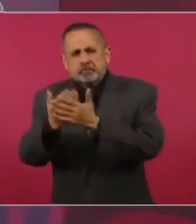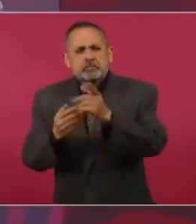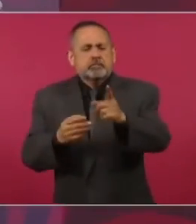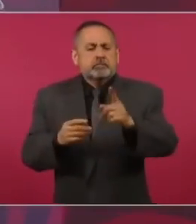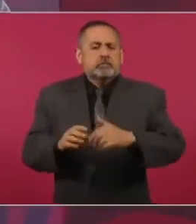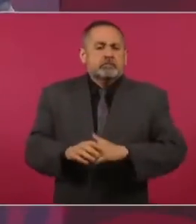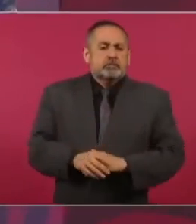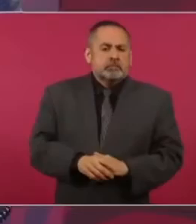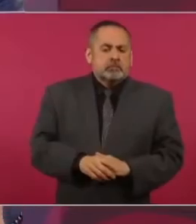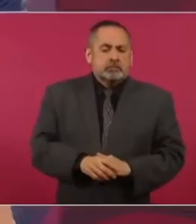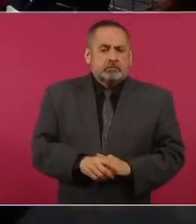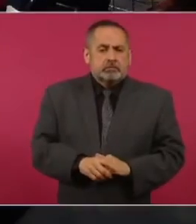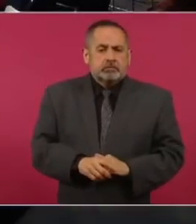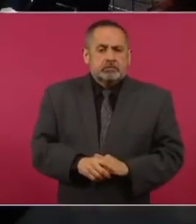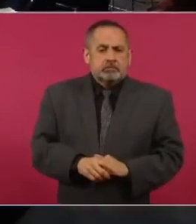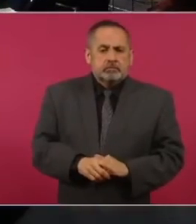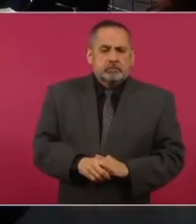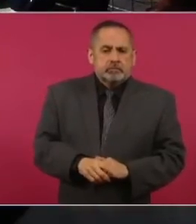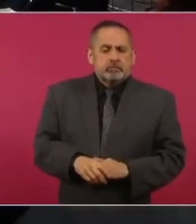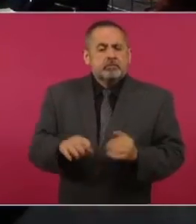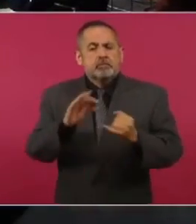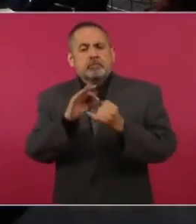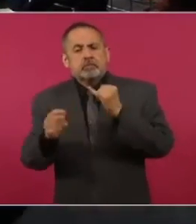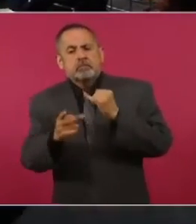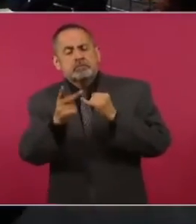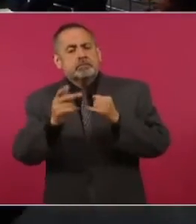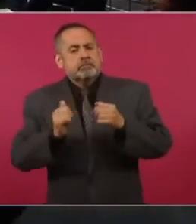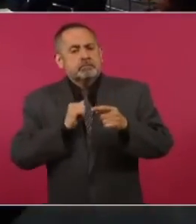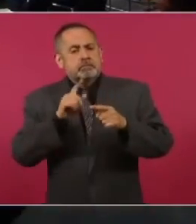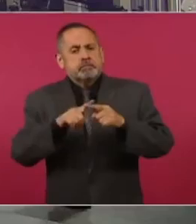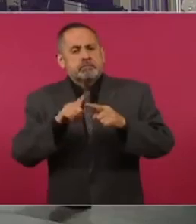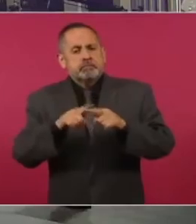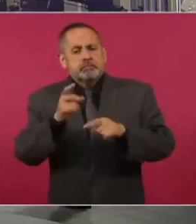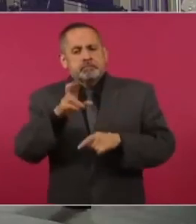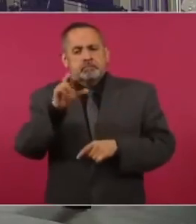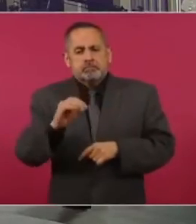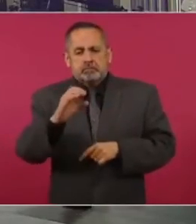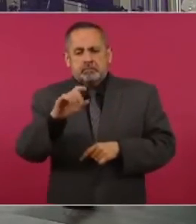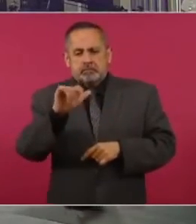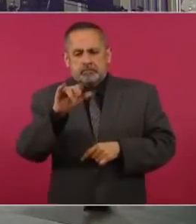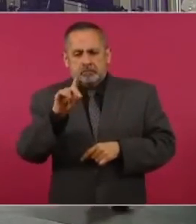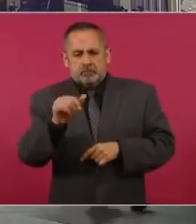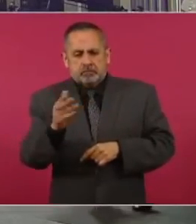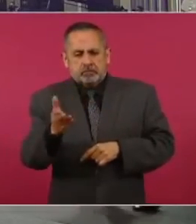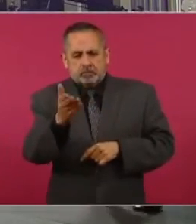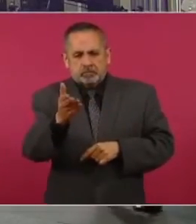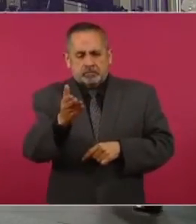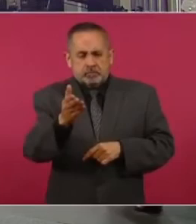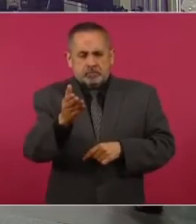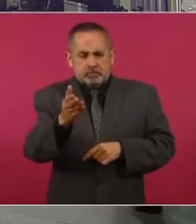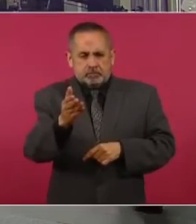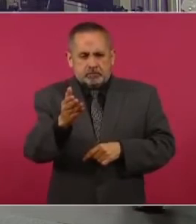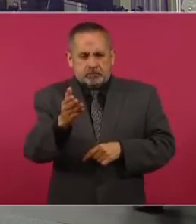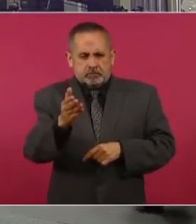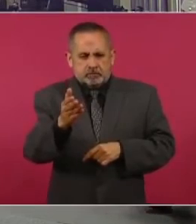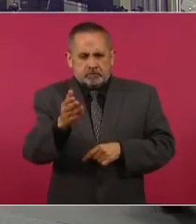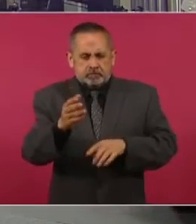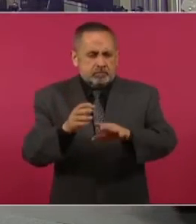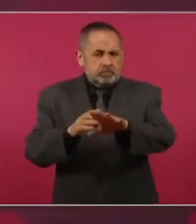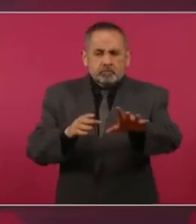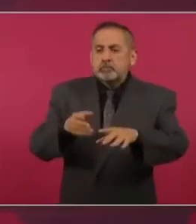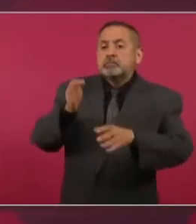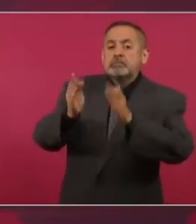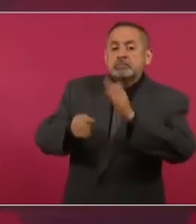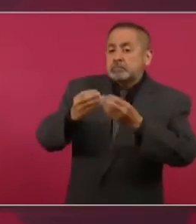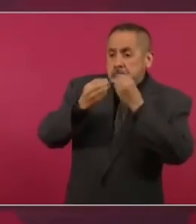que desayunar. Una última pregunta, presidente, aprovechando que está aquí la doctora Claudia Sheinbaum. No acepten muchos desayunos, ¿eh?